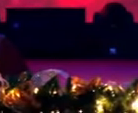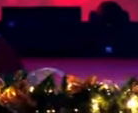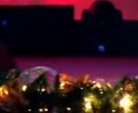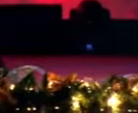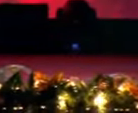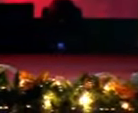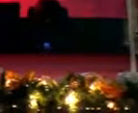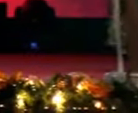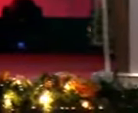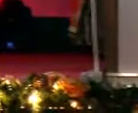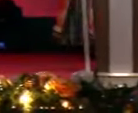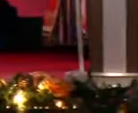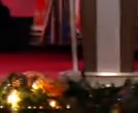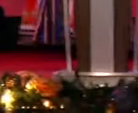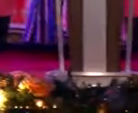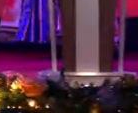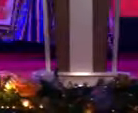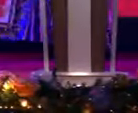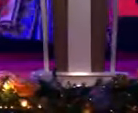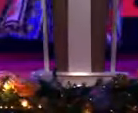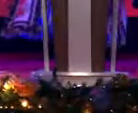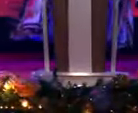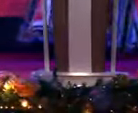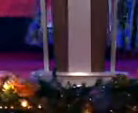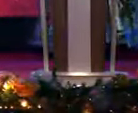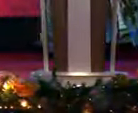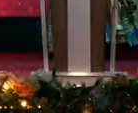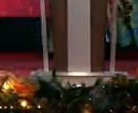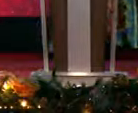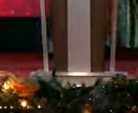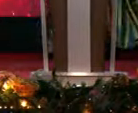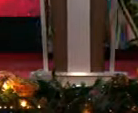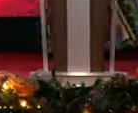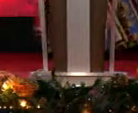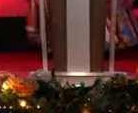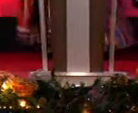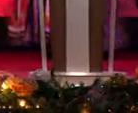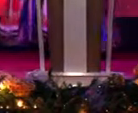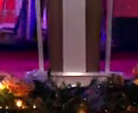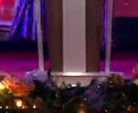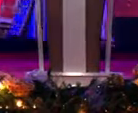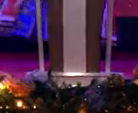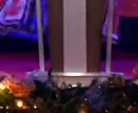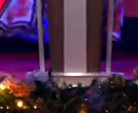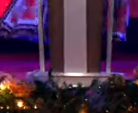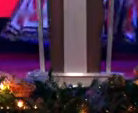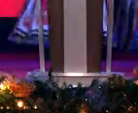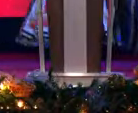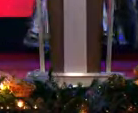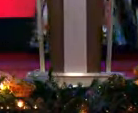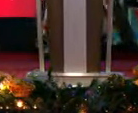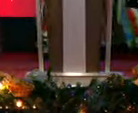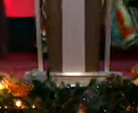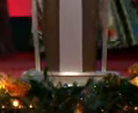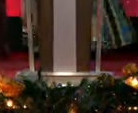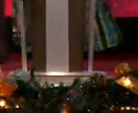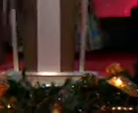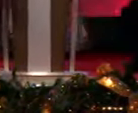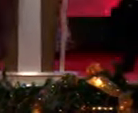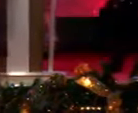Hay paz en Jesús. ¡Qué bello! Yo voy a morar en la patria celestial.